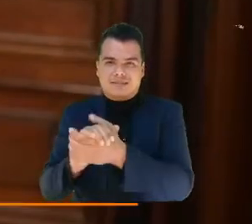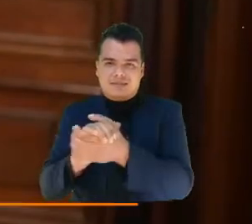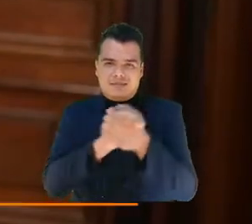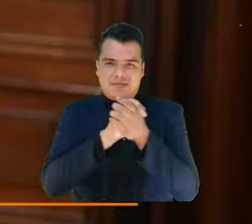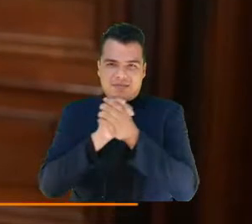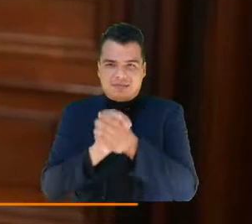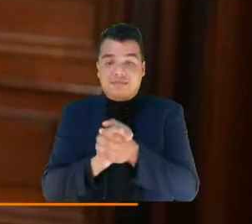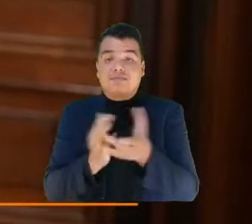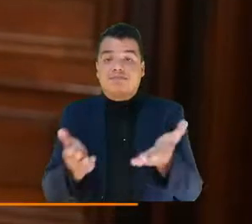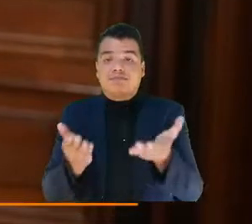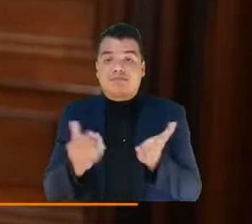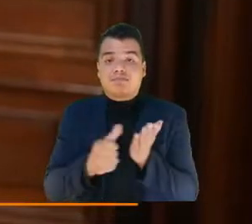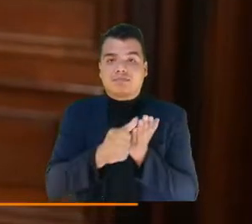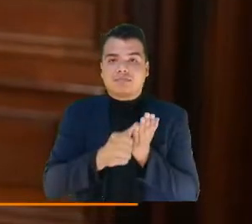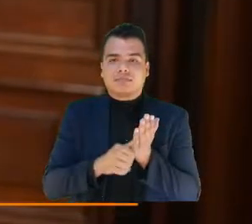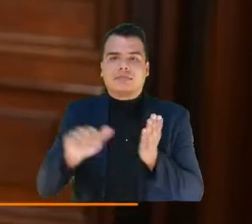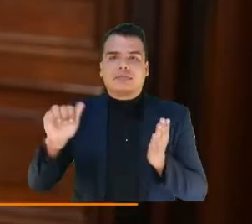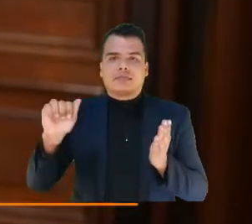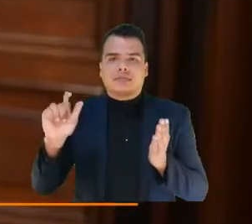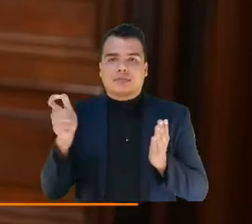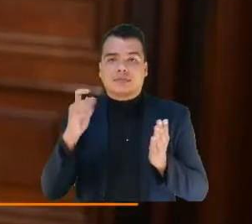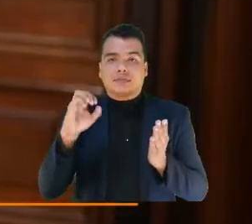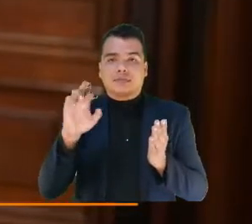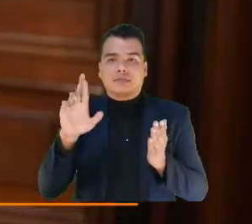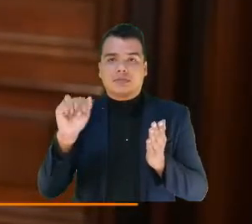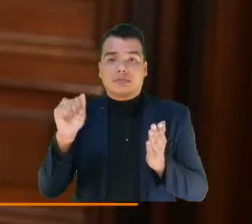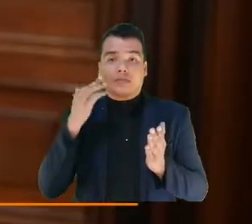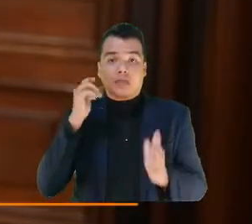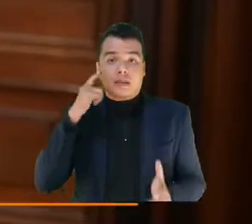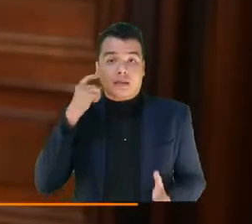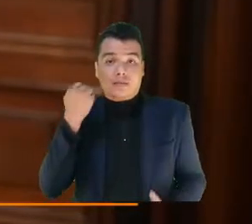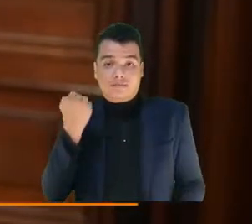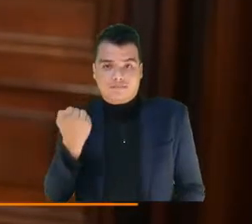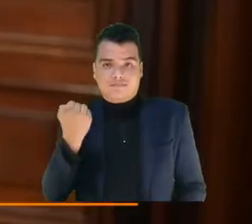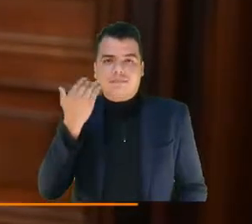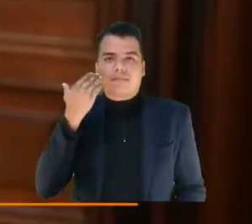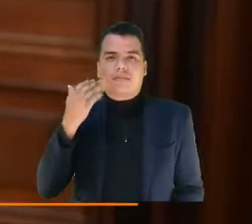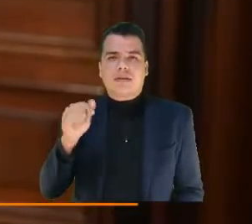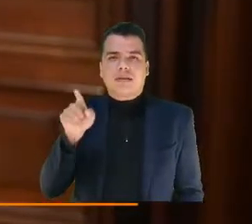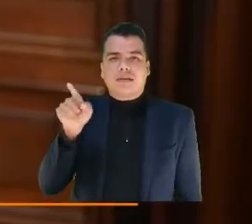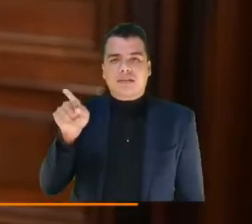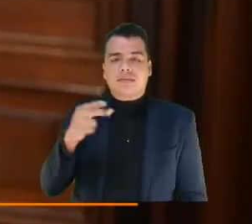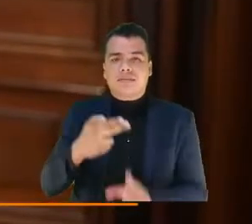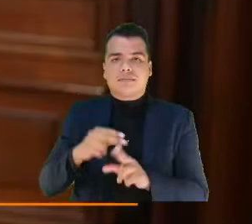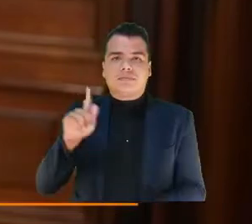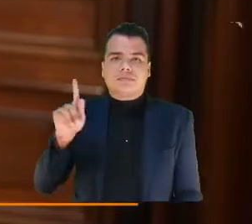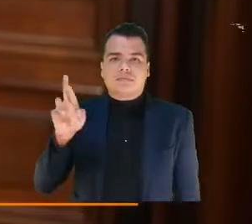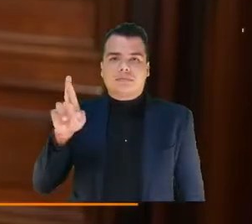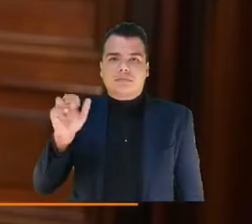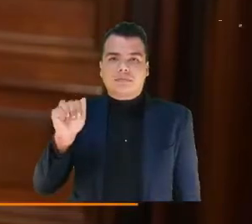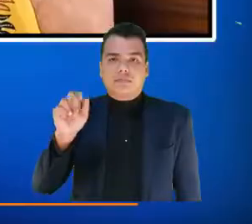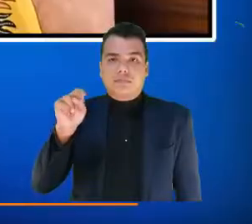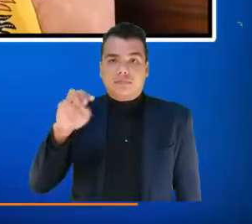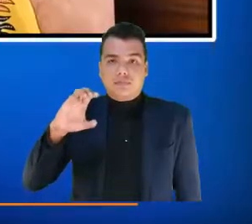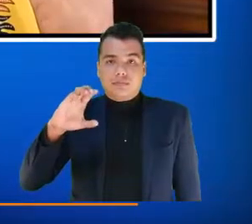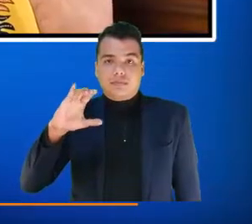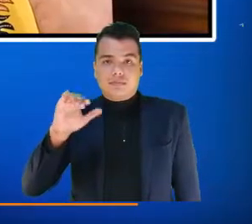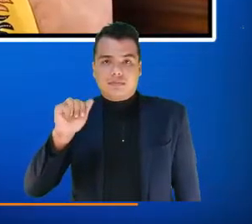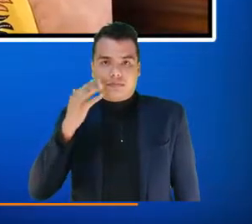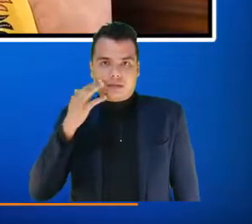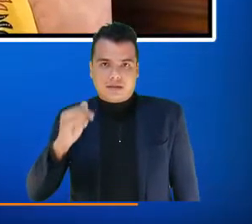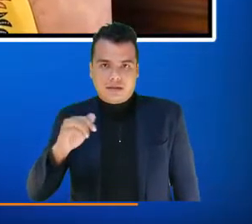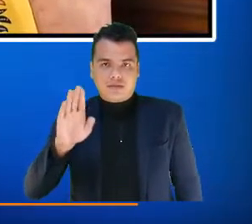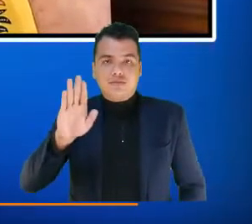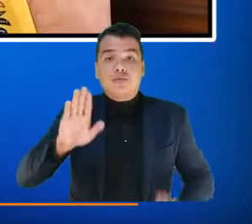amigas y amigos, bienvenidos a su programa El Ágora. Francia Márquez, de las Minas a la vicepresidencia.